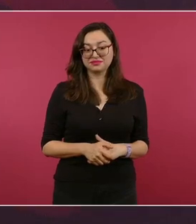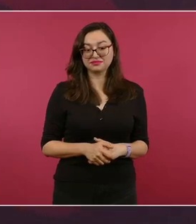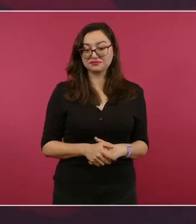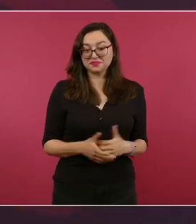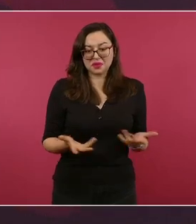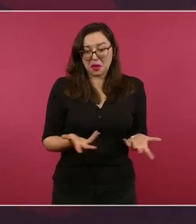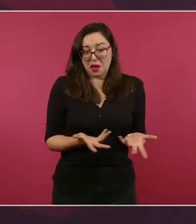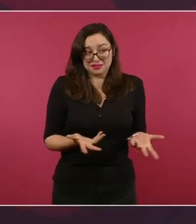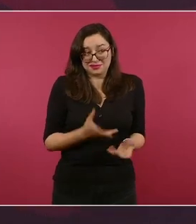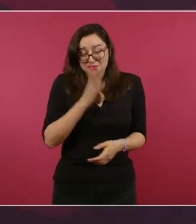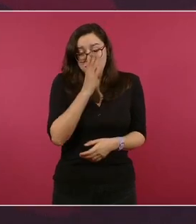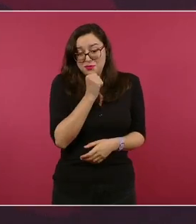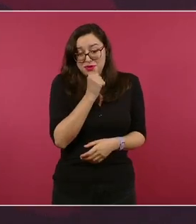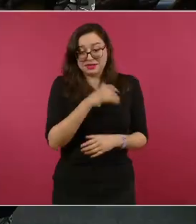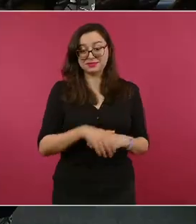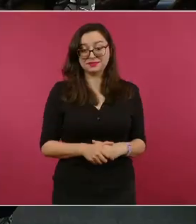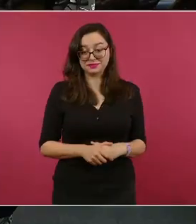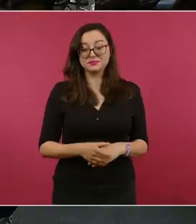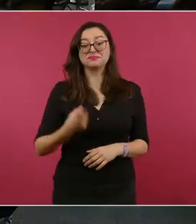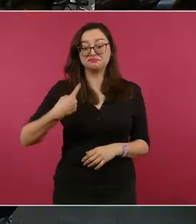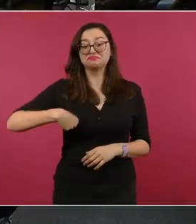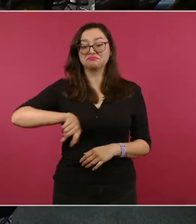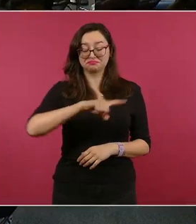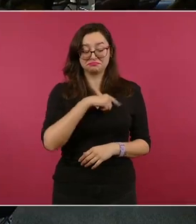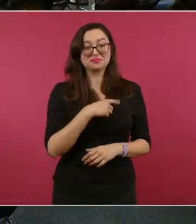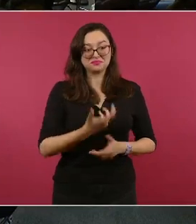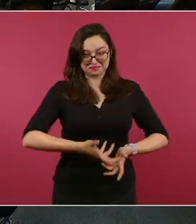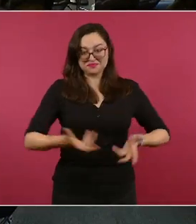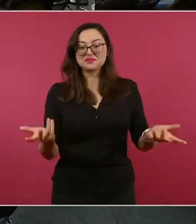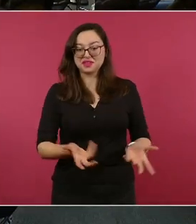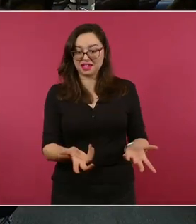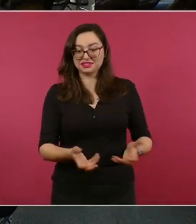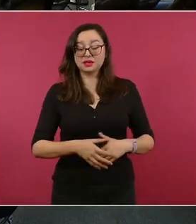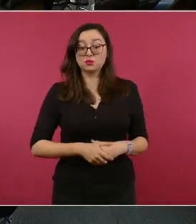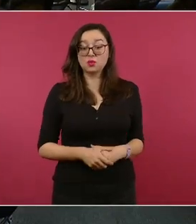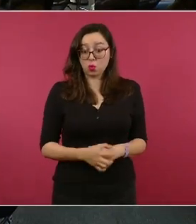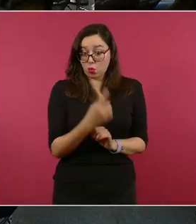no lo hacen. Presidente, disculpe. Y nosotros, pero además de